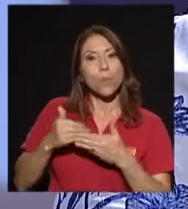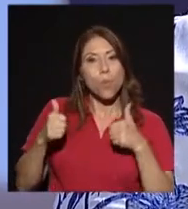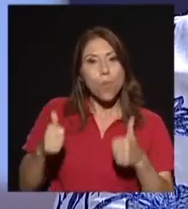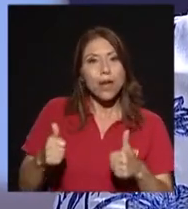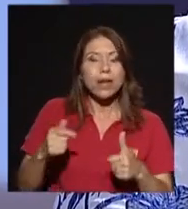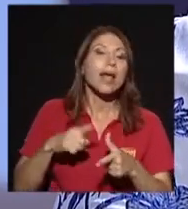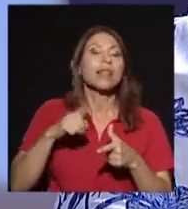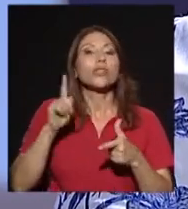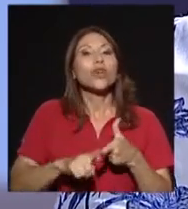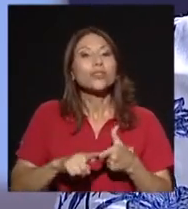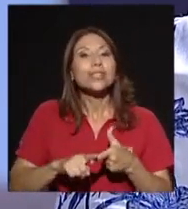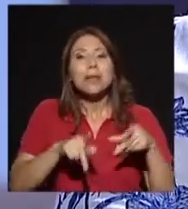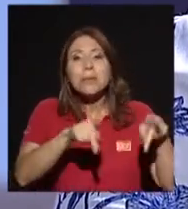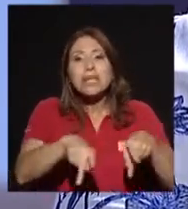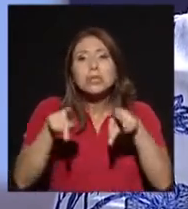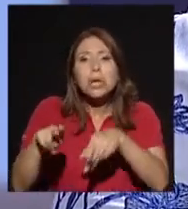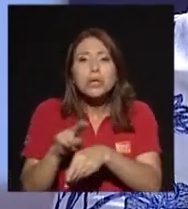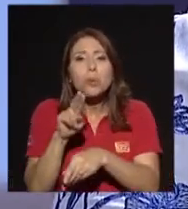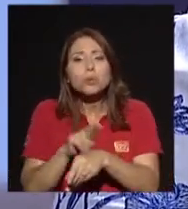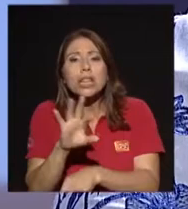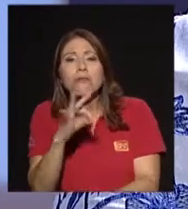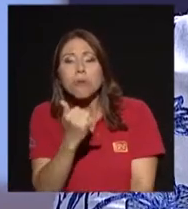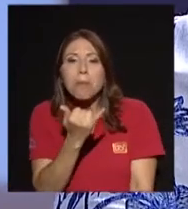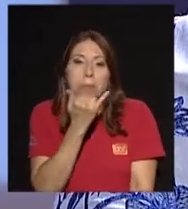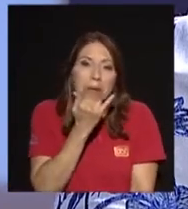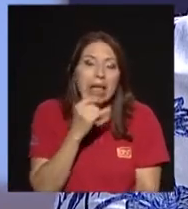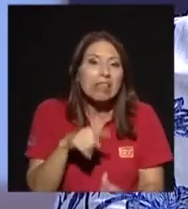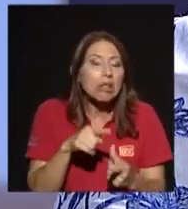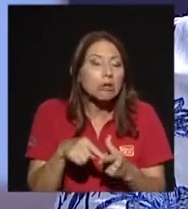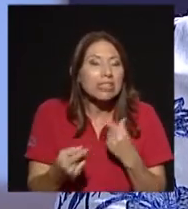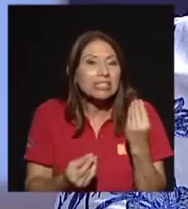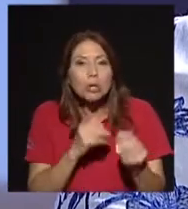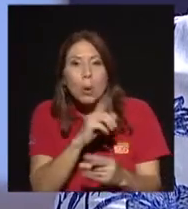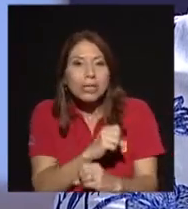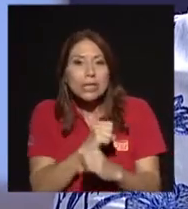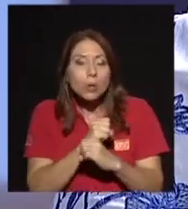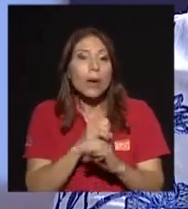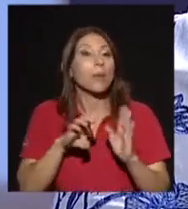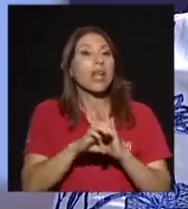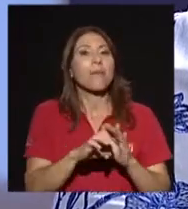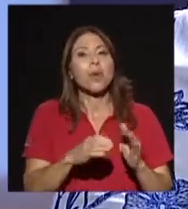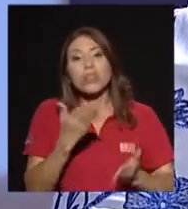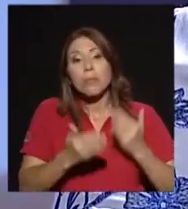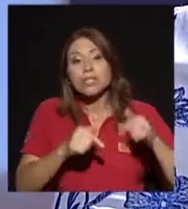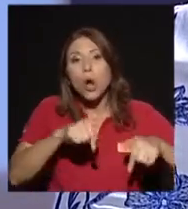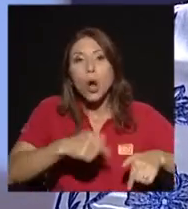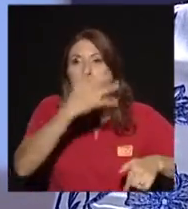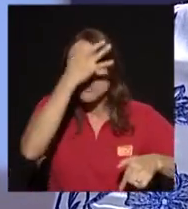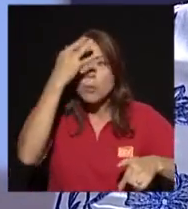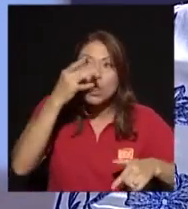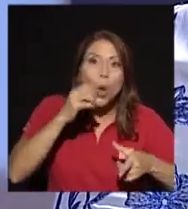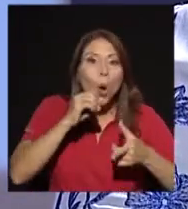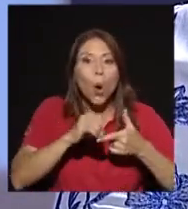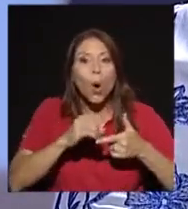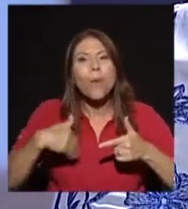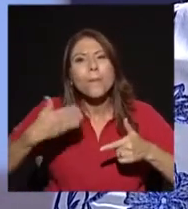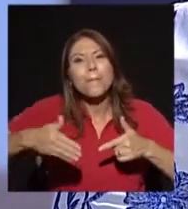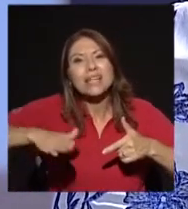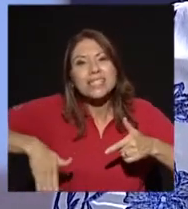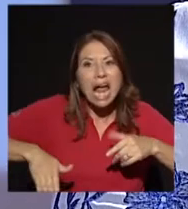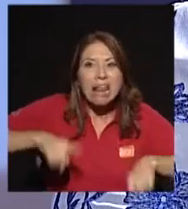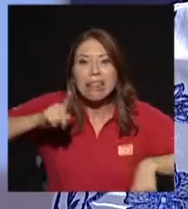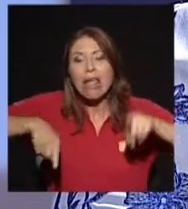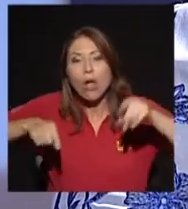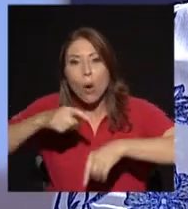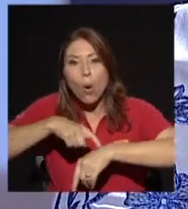esta aplicación errónea que posiblemente yo no hago, como no tomármela hoy, tomármela más tarde, o no me tomo dos juntas, o no me las tomo juntas, bueno, todo